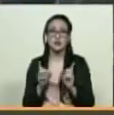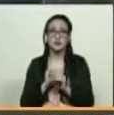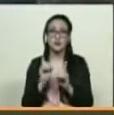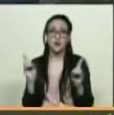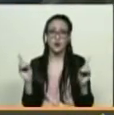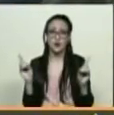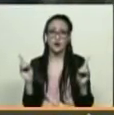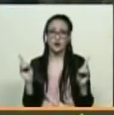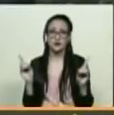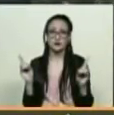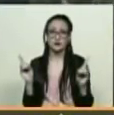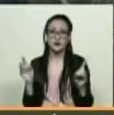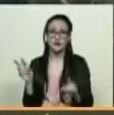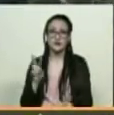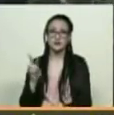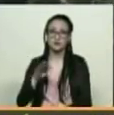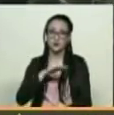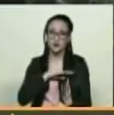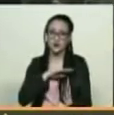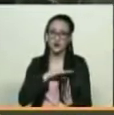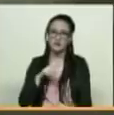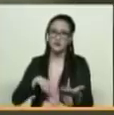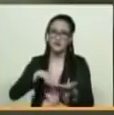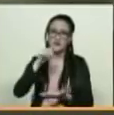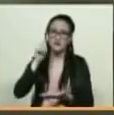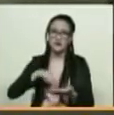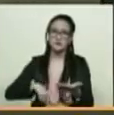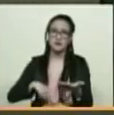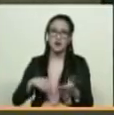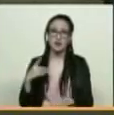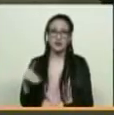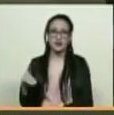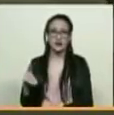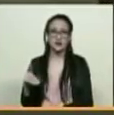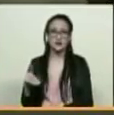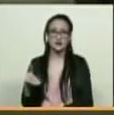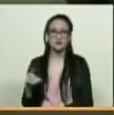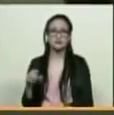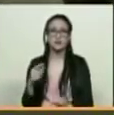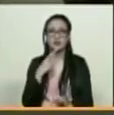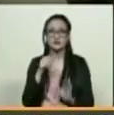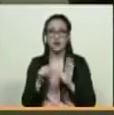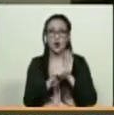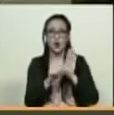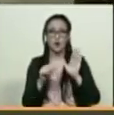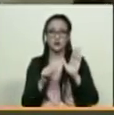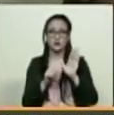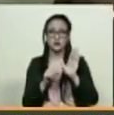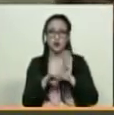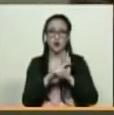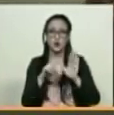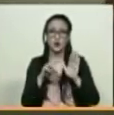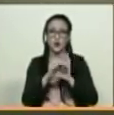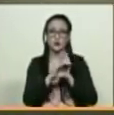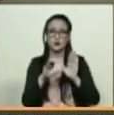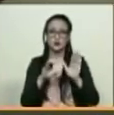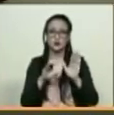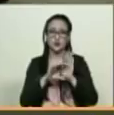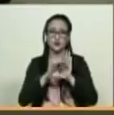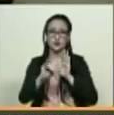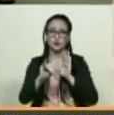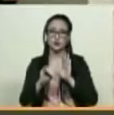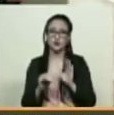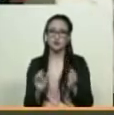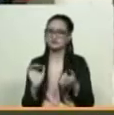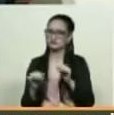democráticas de Venezuela, afirmar el Estado de Derecho establecido en la Constitución de la República Bolivariana, de igual manera el